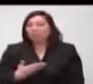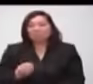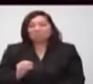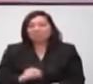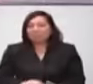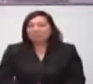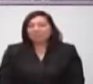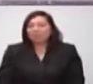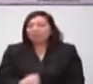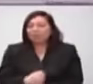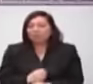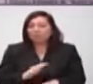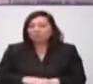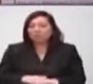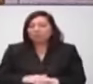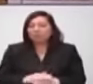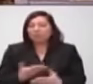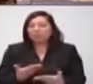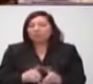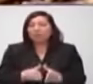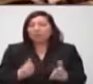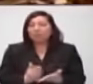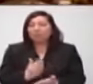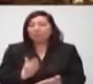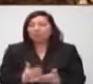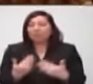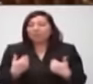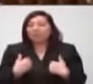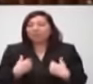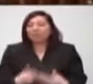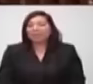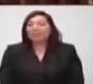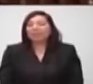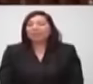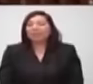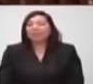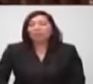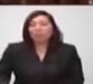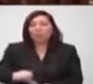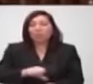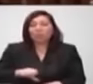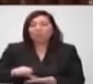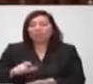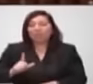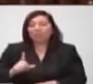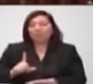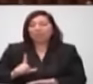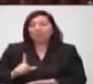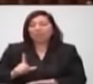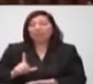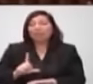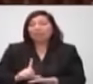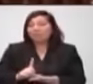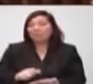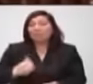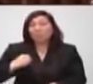mayores obras sobre ella. Por ejemplo, uno de los grandes problemas que tenemos es el óvalo de la Universidad de Lima. La Universidad de Lima